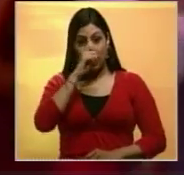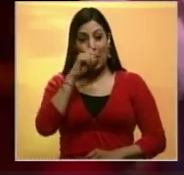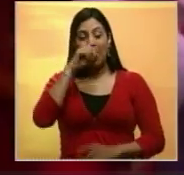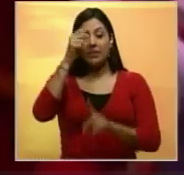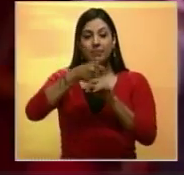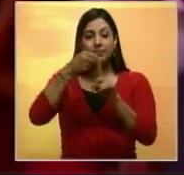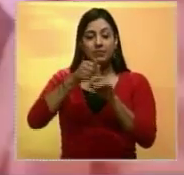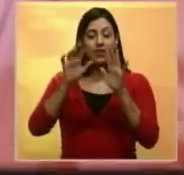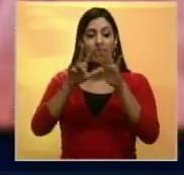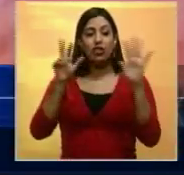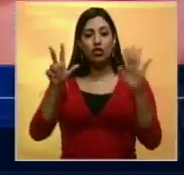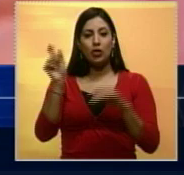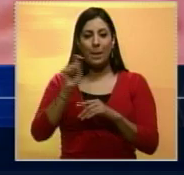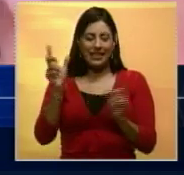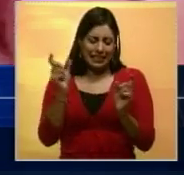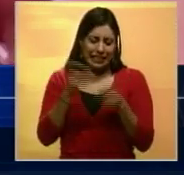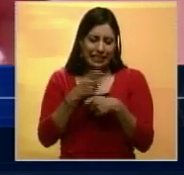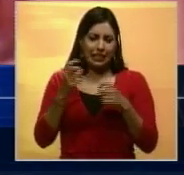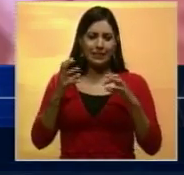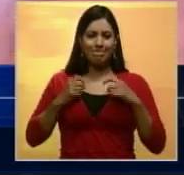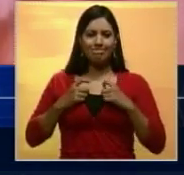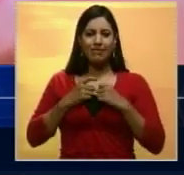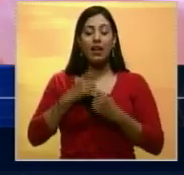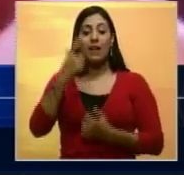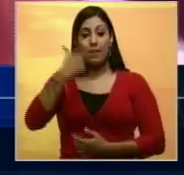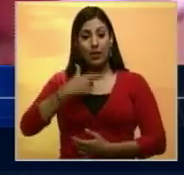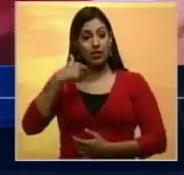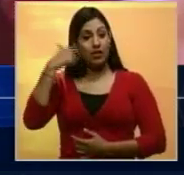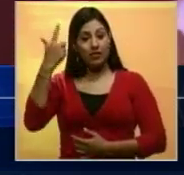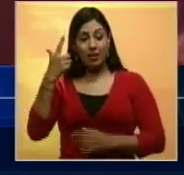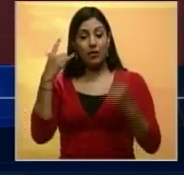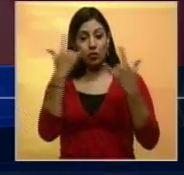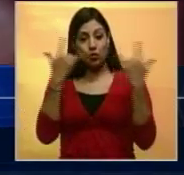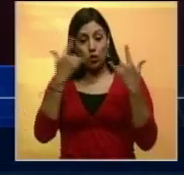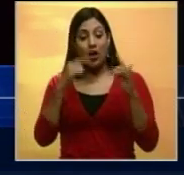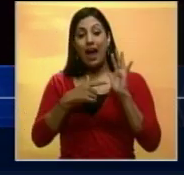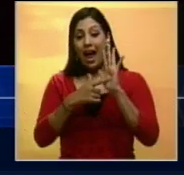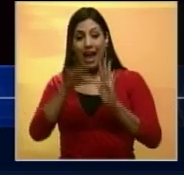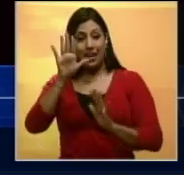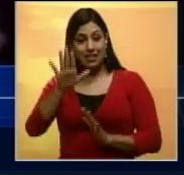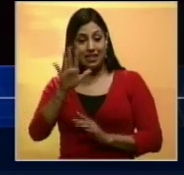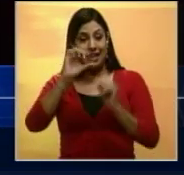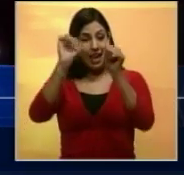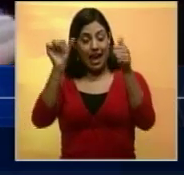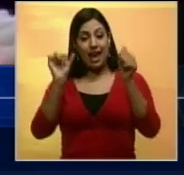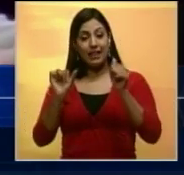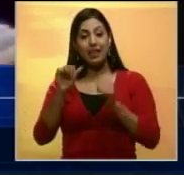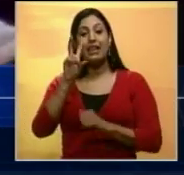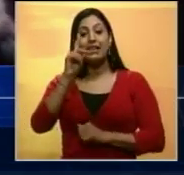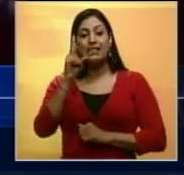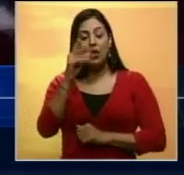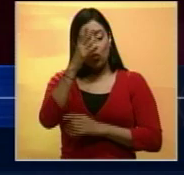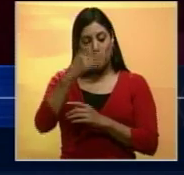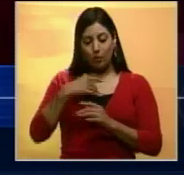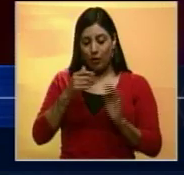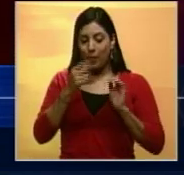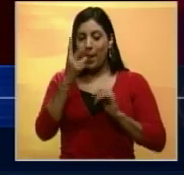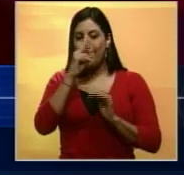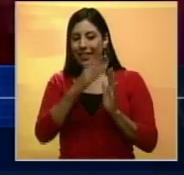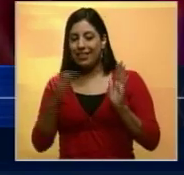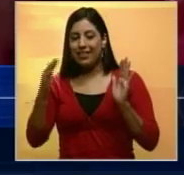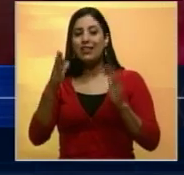luchar por 18 meses con un cáncer, la legendaria estrella del rock, ícono estético y artístico de la segunda mitad del siglo